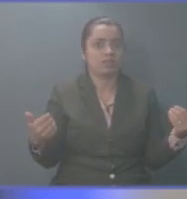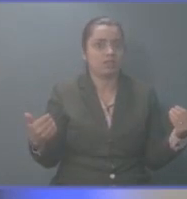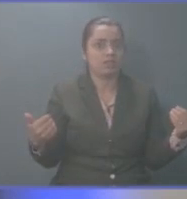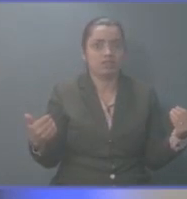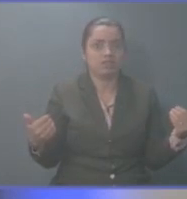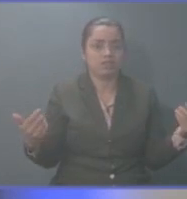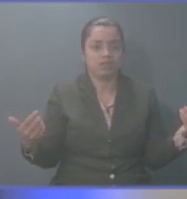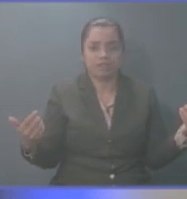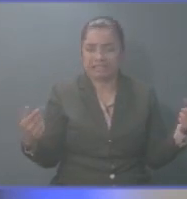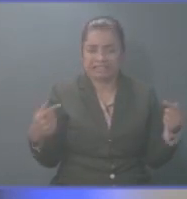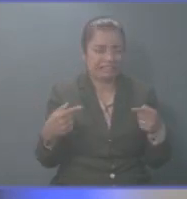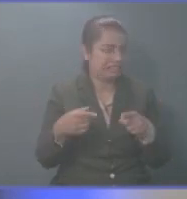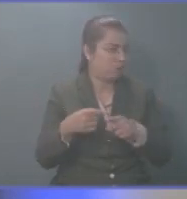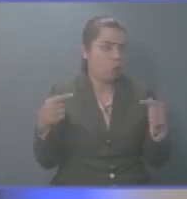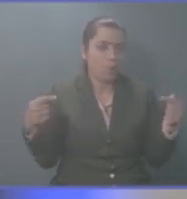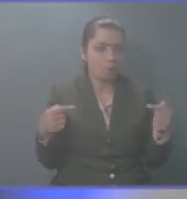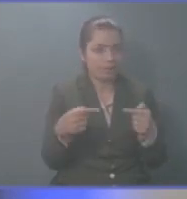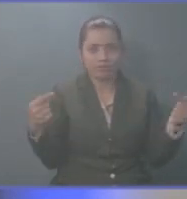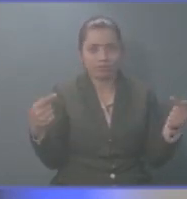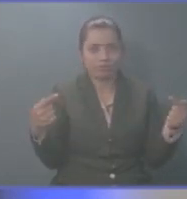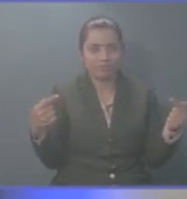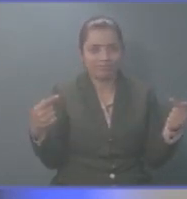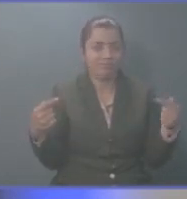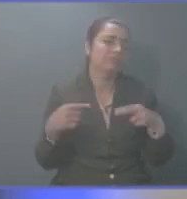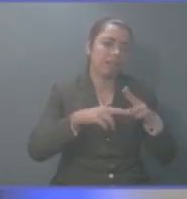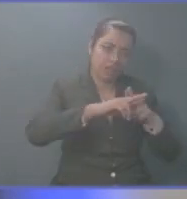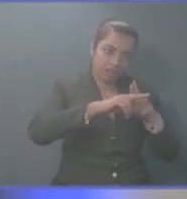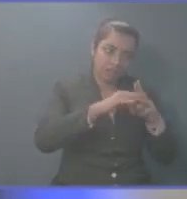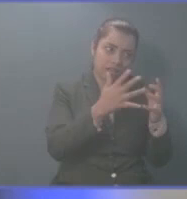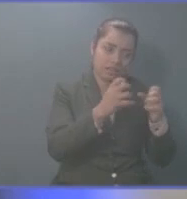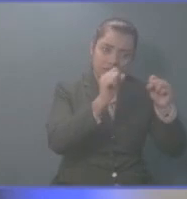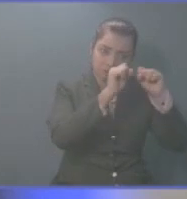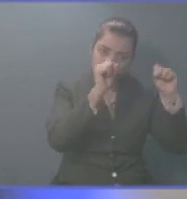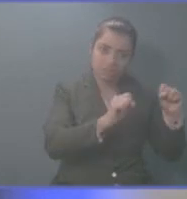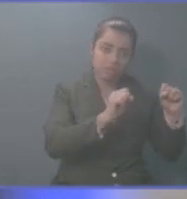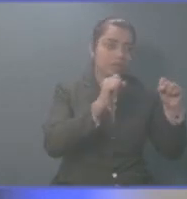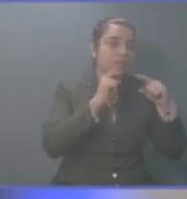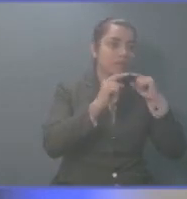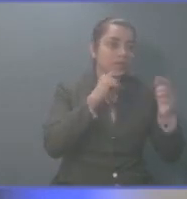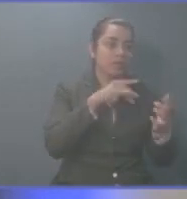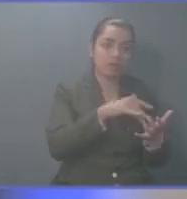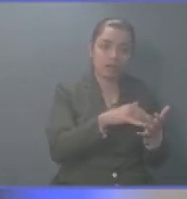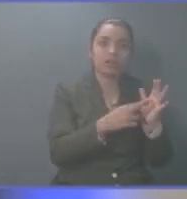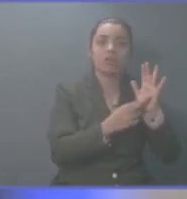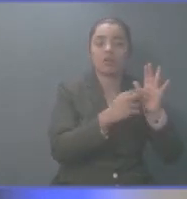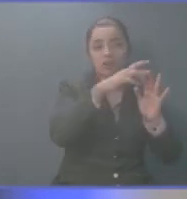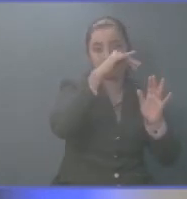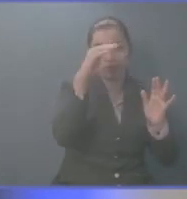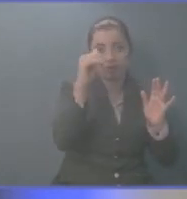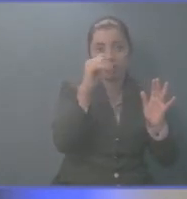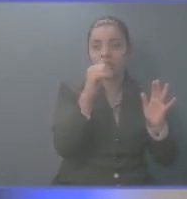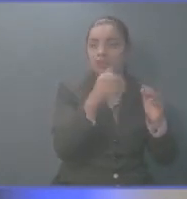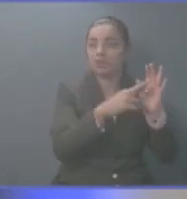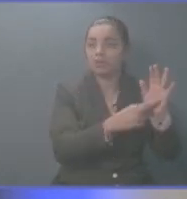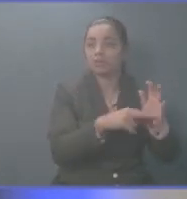políticos diametralmente opuestos. Nosotros como Arena creemos en un sistema democrático, republicano y representativo. El FMLN está en